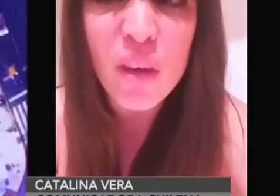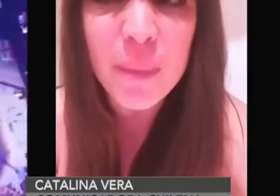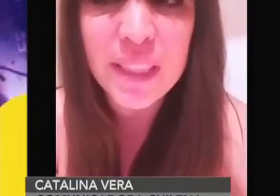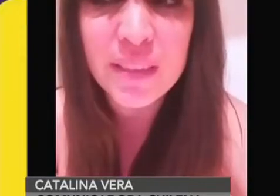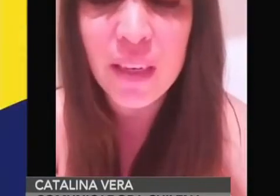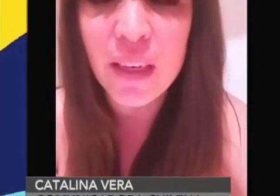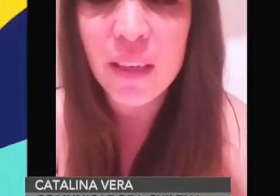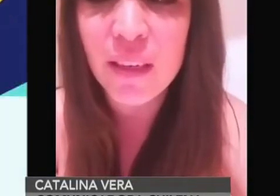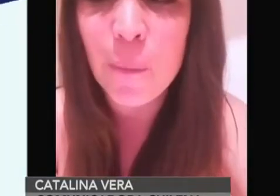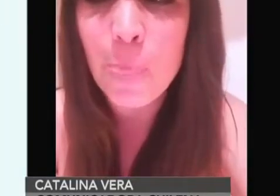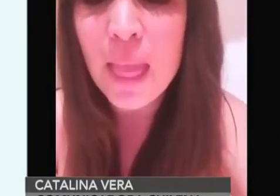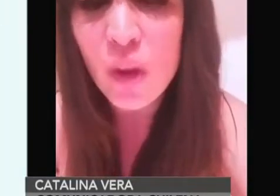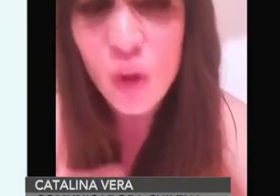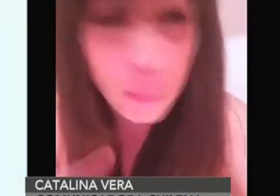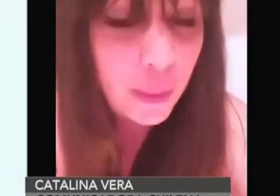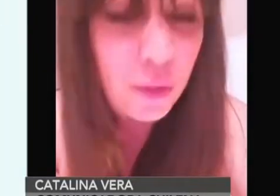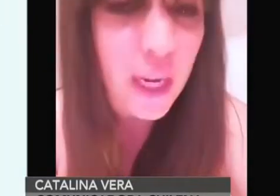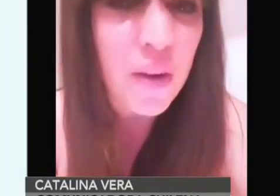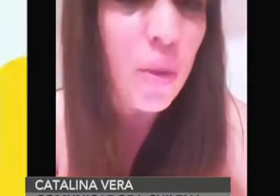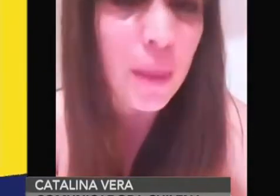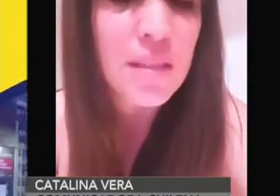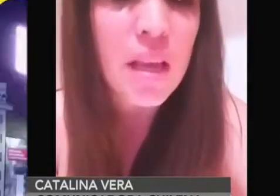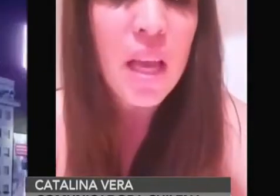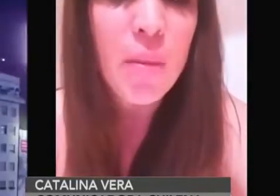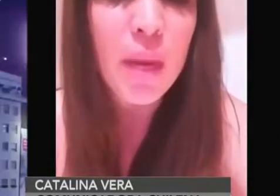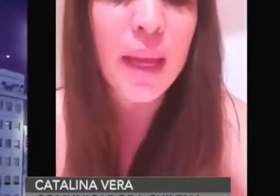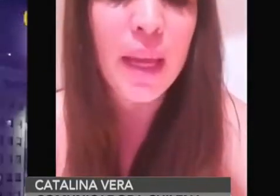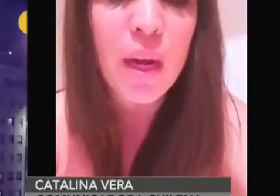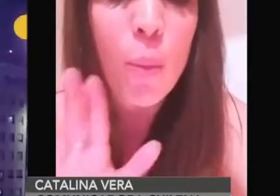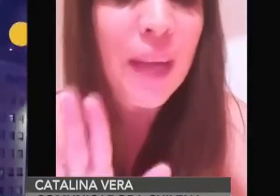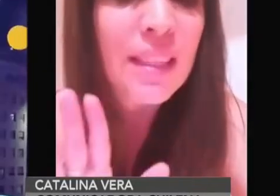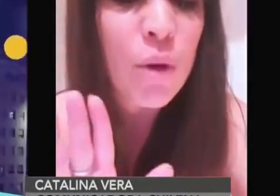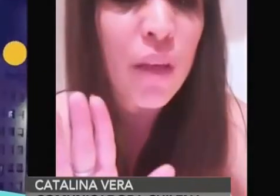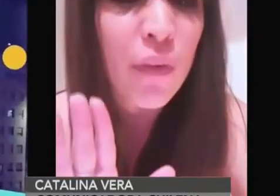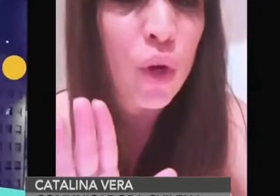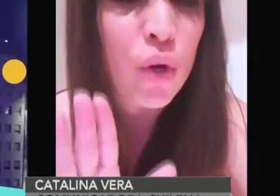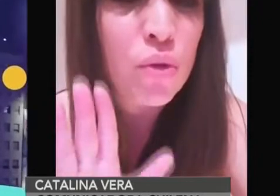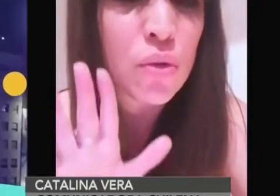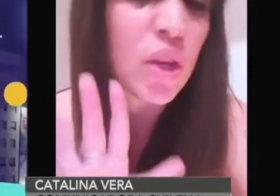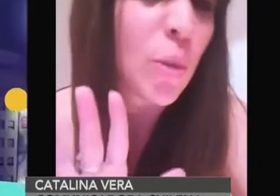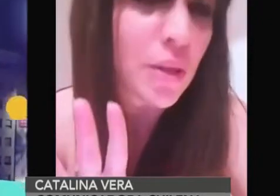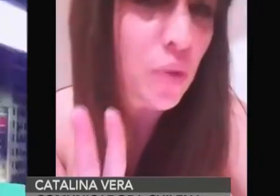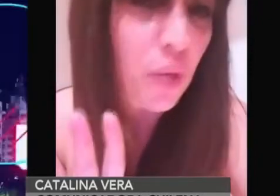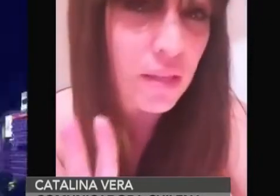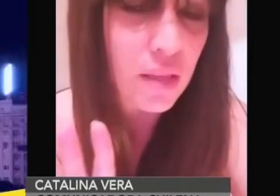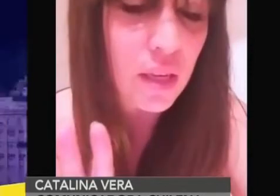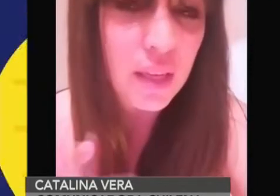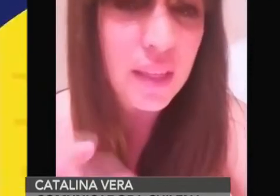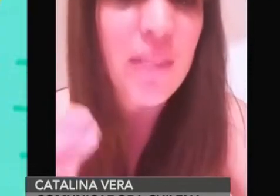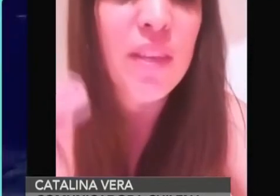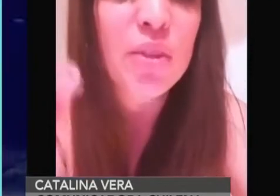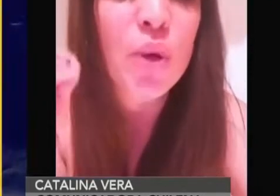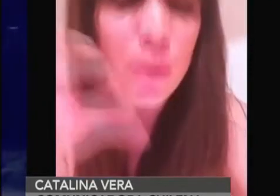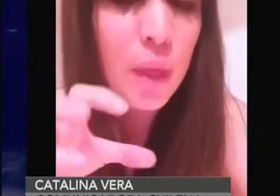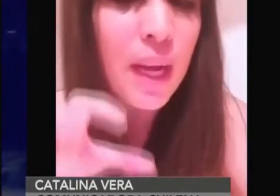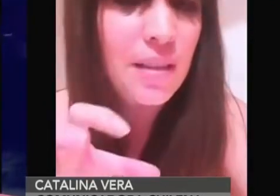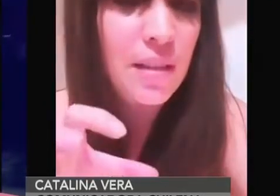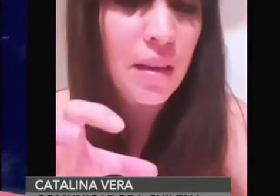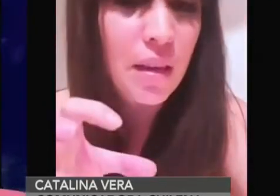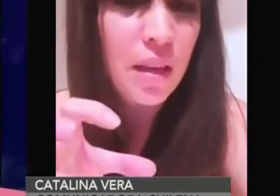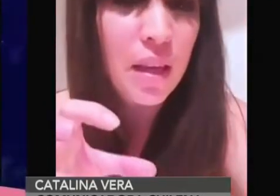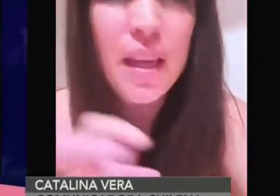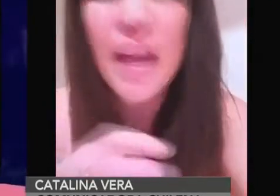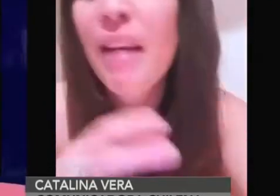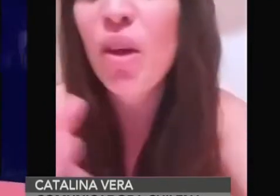porque obviamente están rompiendo las normas. Lo máximo de aforo son 5 personas, ya viviendo en una